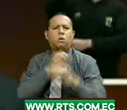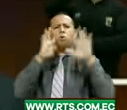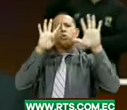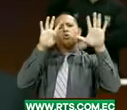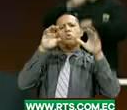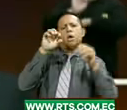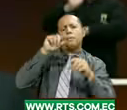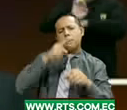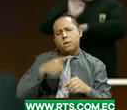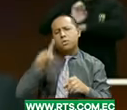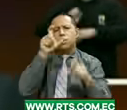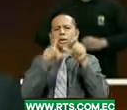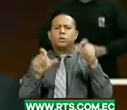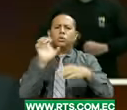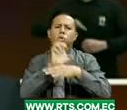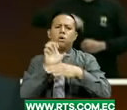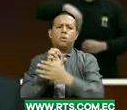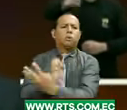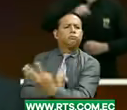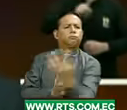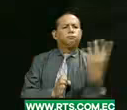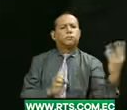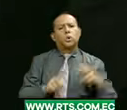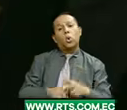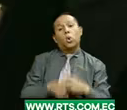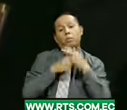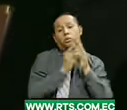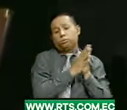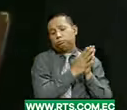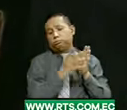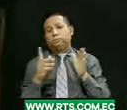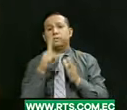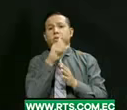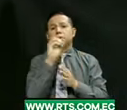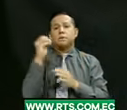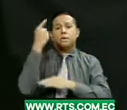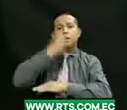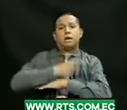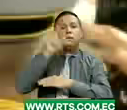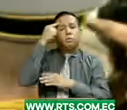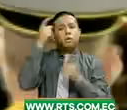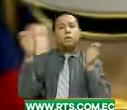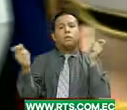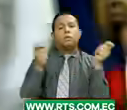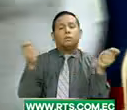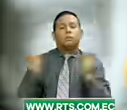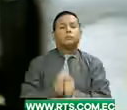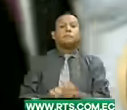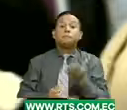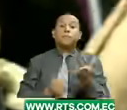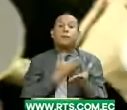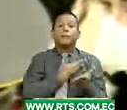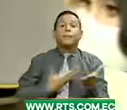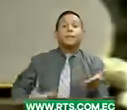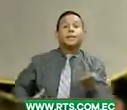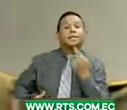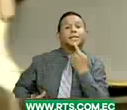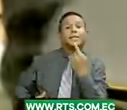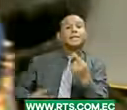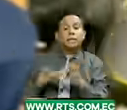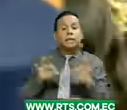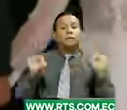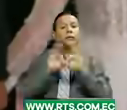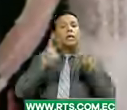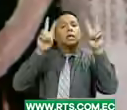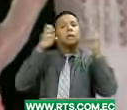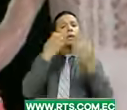ecuatorianos en los primeros 100 días de gobierno. El presidente de la República también hizo referencia a los planes económicos